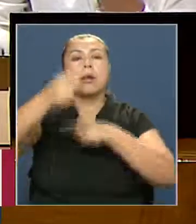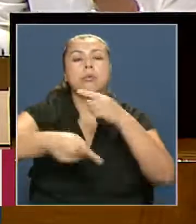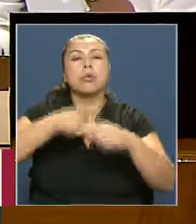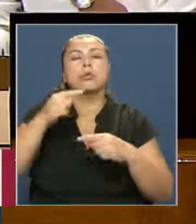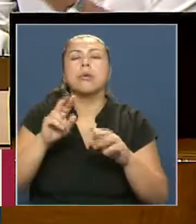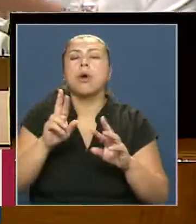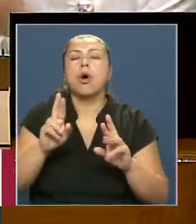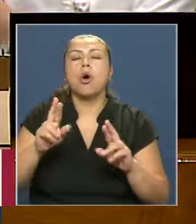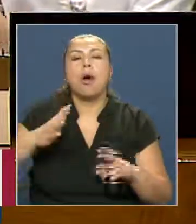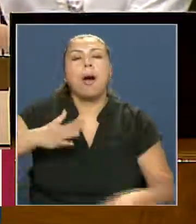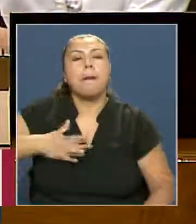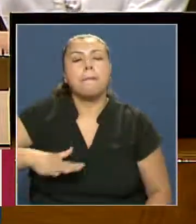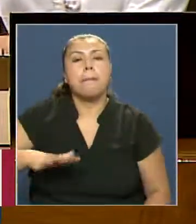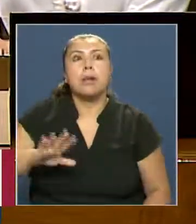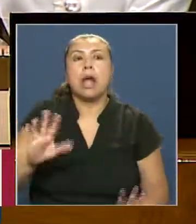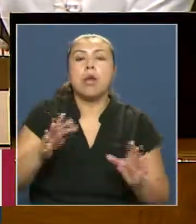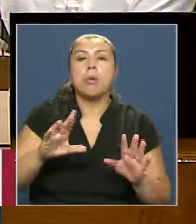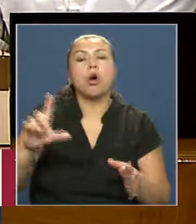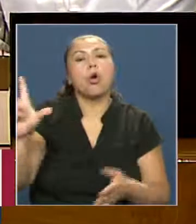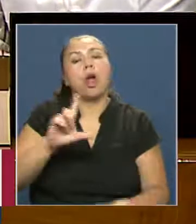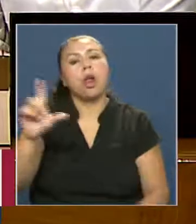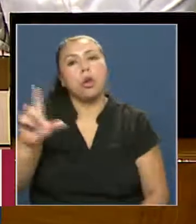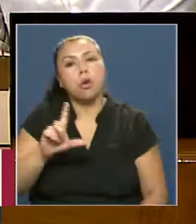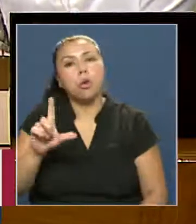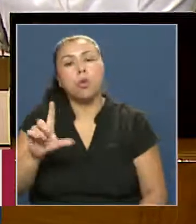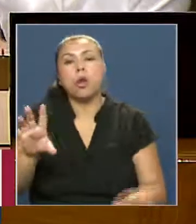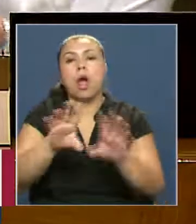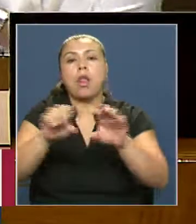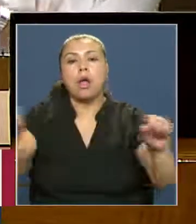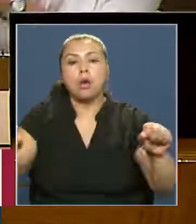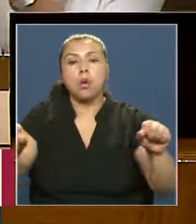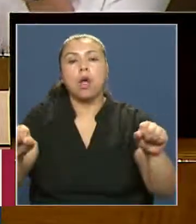día martes, pero pudiera ser el lunes de acuerdo a lo que